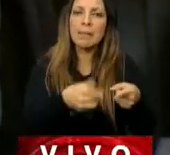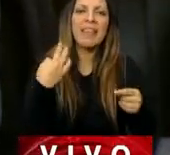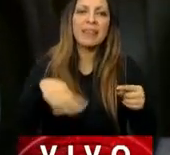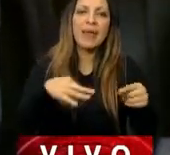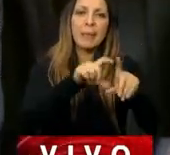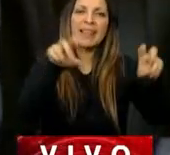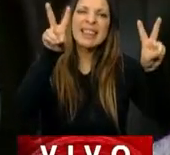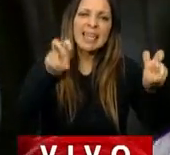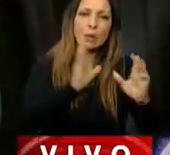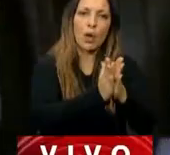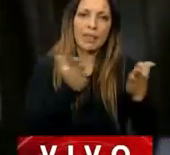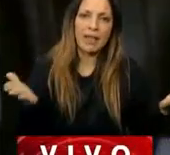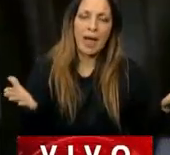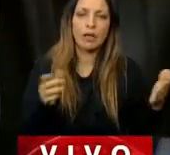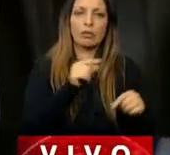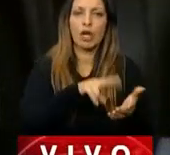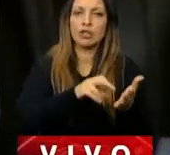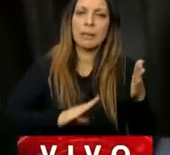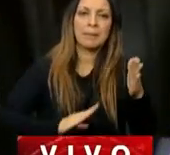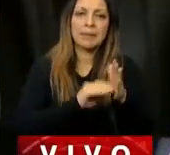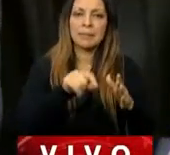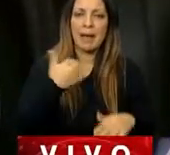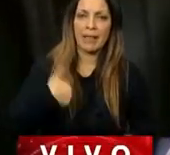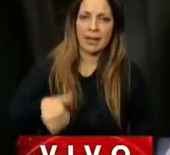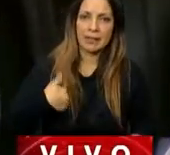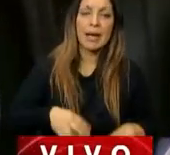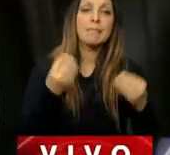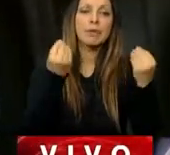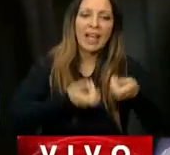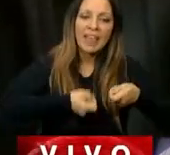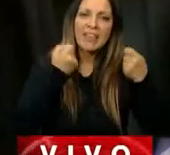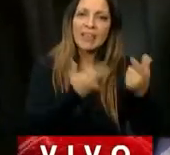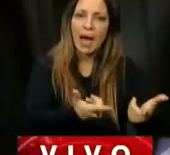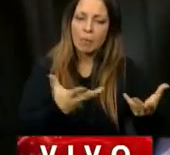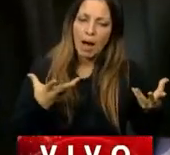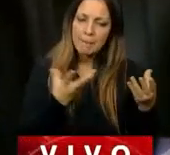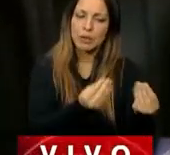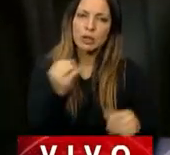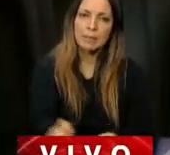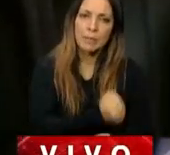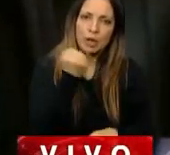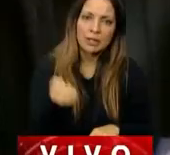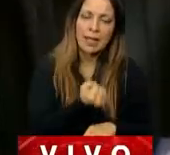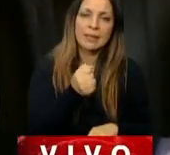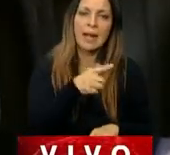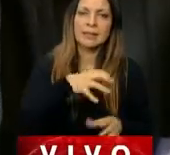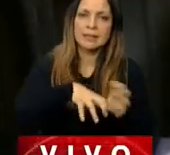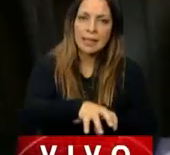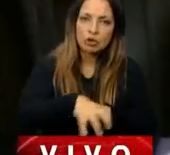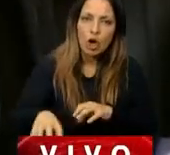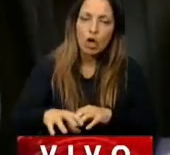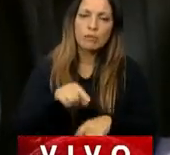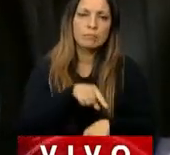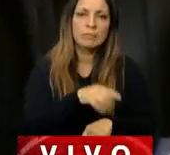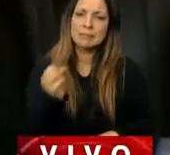de los diarios y noticia de los principales portales de la Argentina, porque estamos dando una señal importante al sector